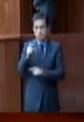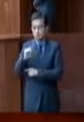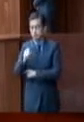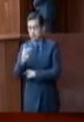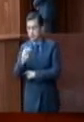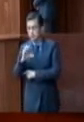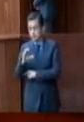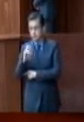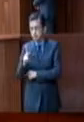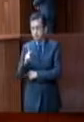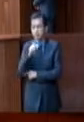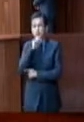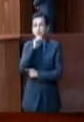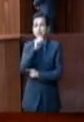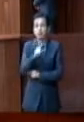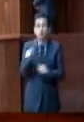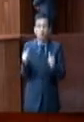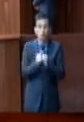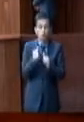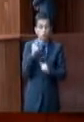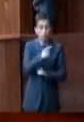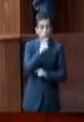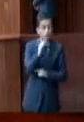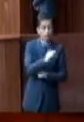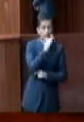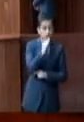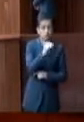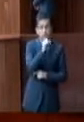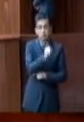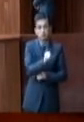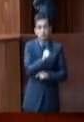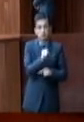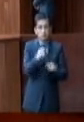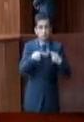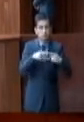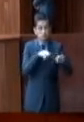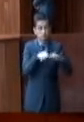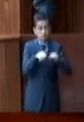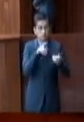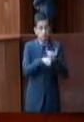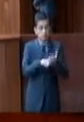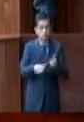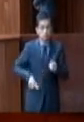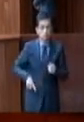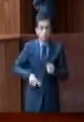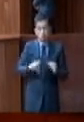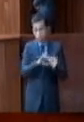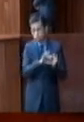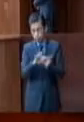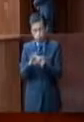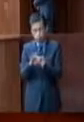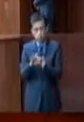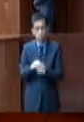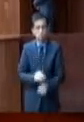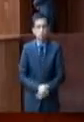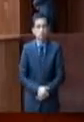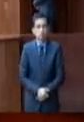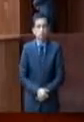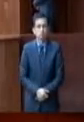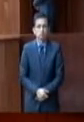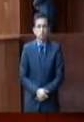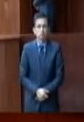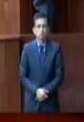y crédito público y la federación de sindicatos de trabajadores al servicio del estado y que